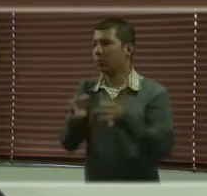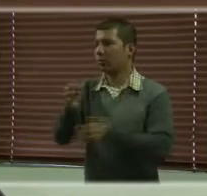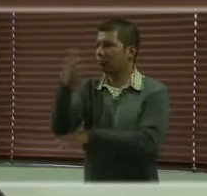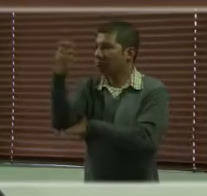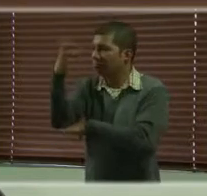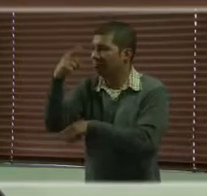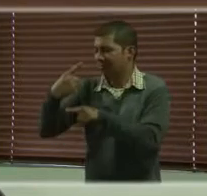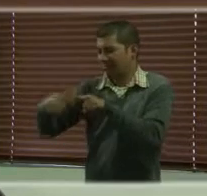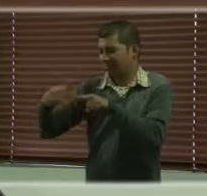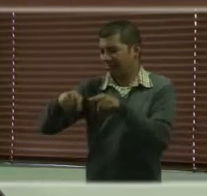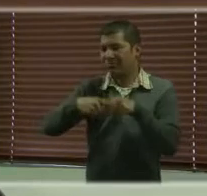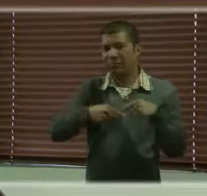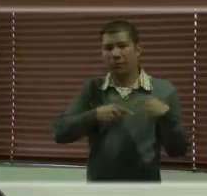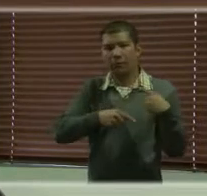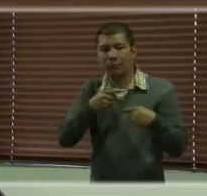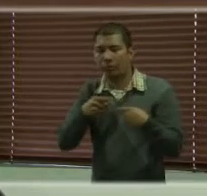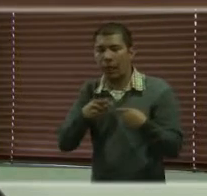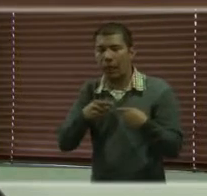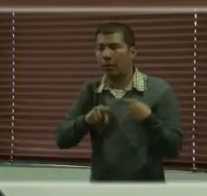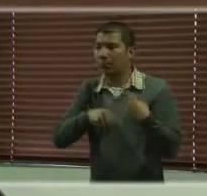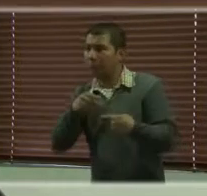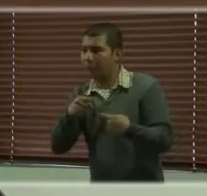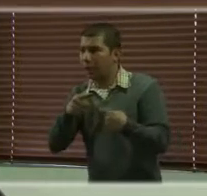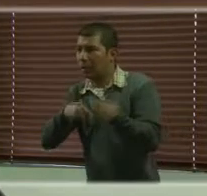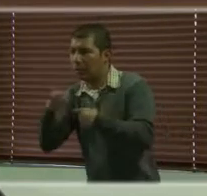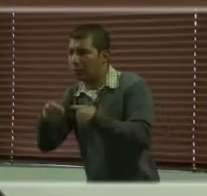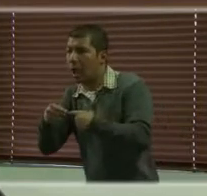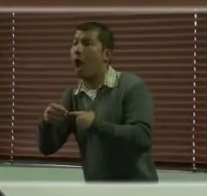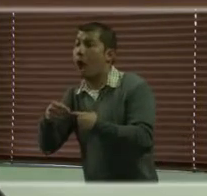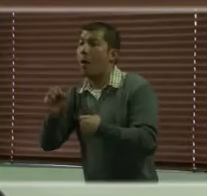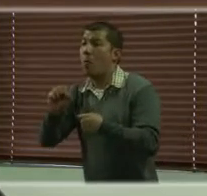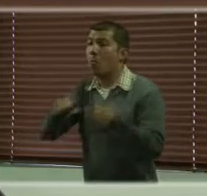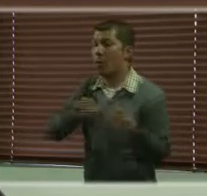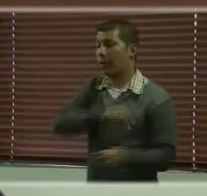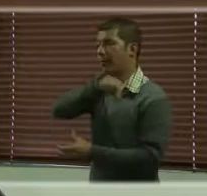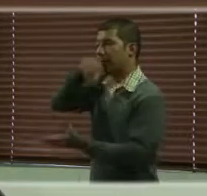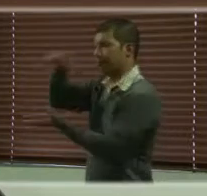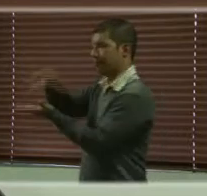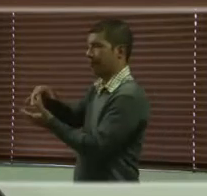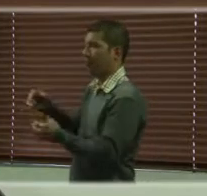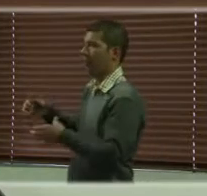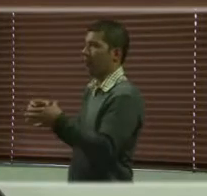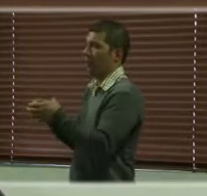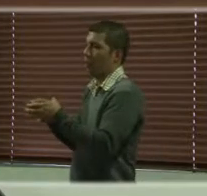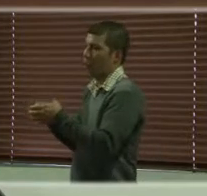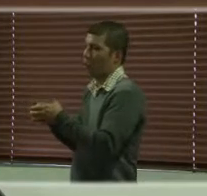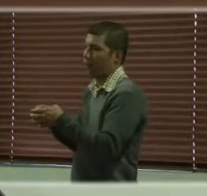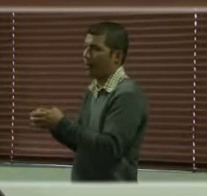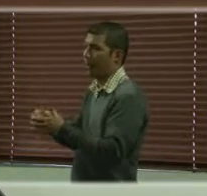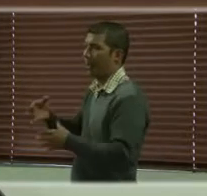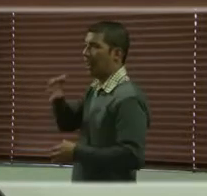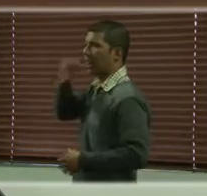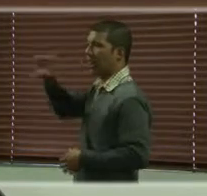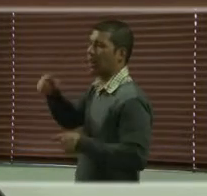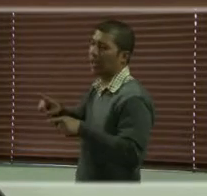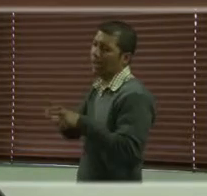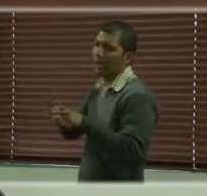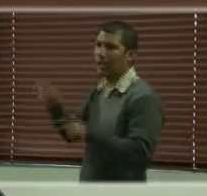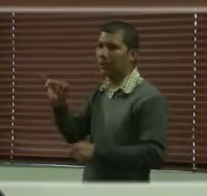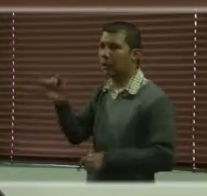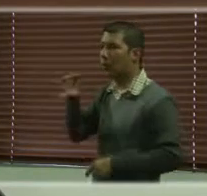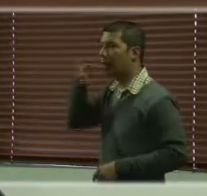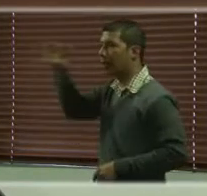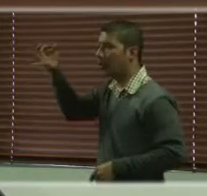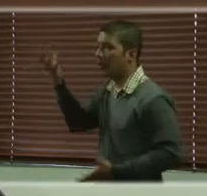una comunicación individual o una queja es como que fuera una denuncia no